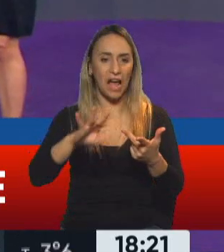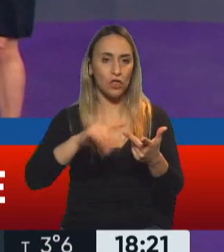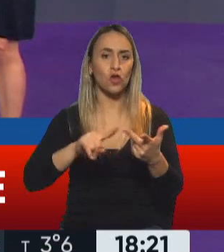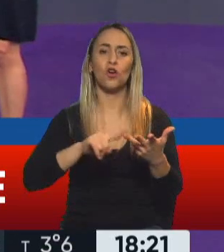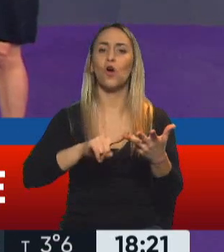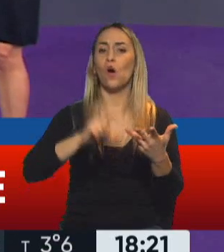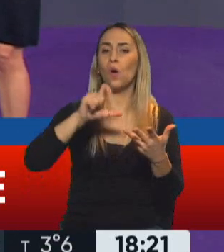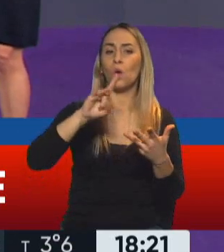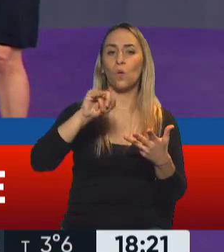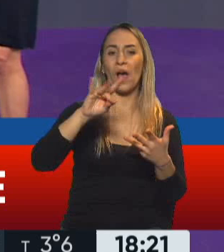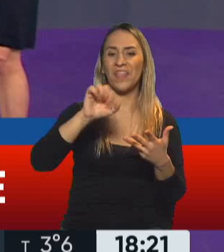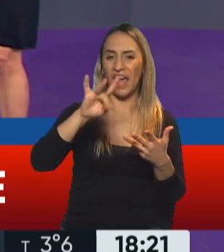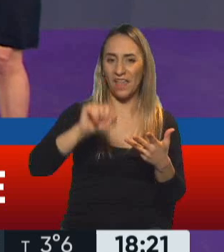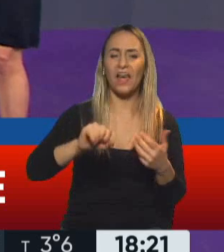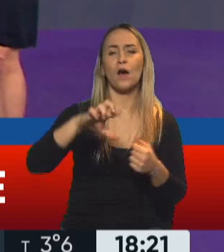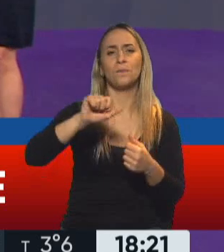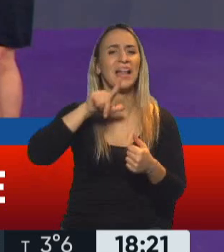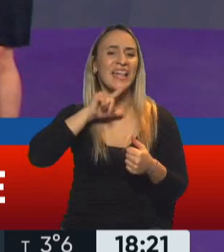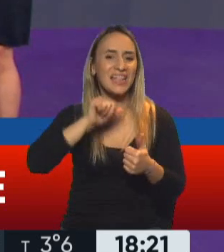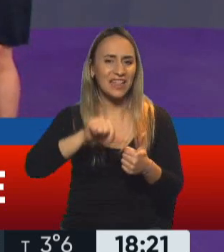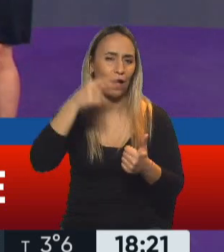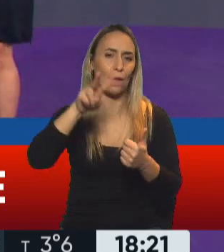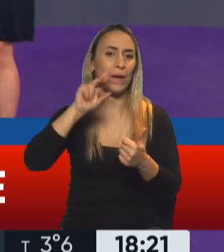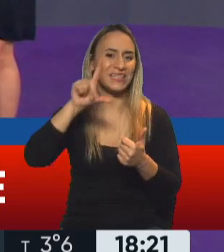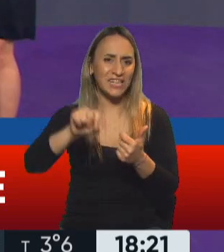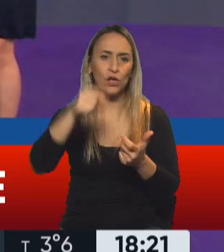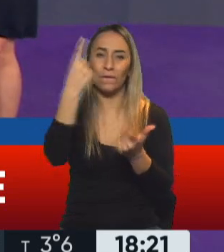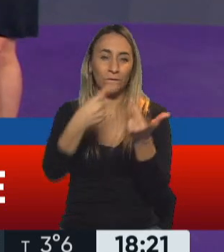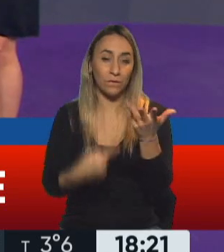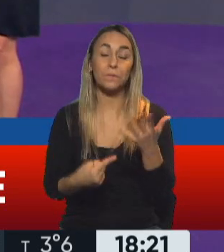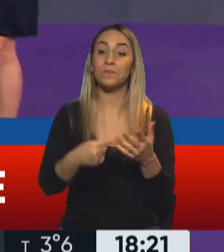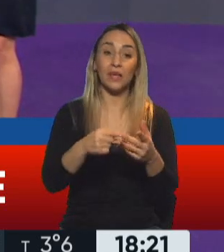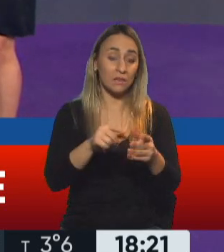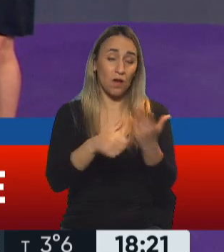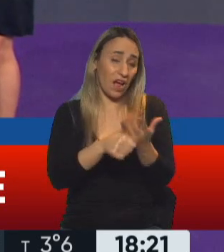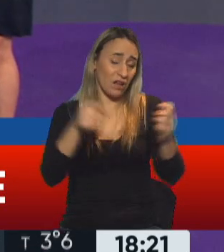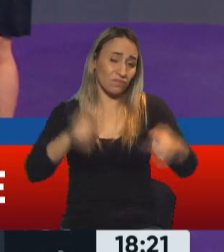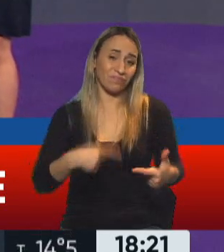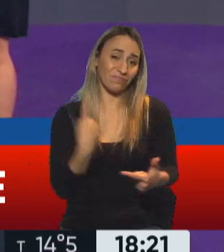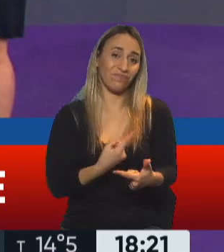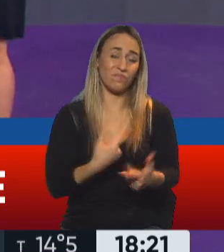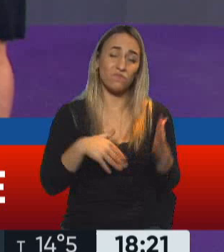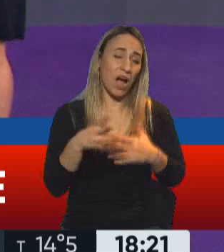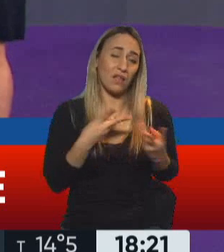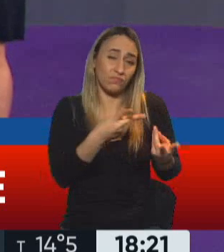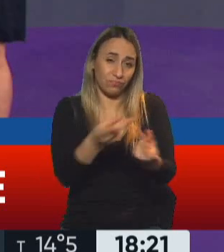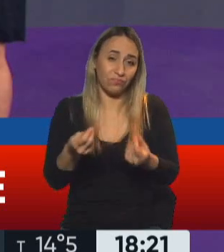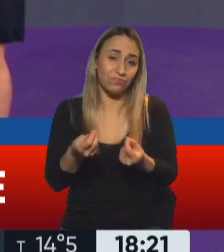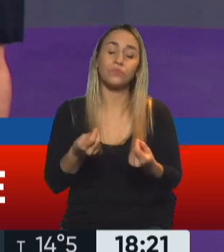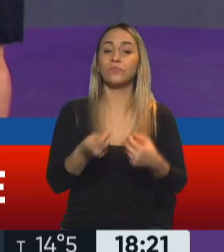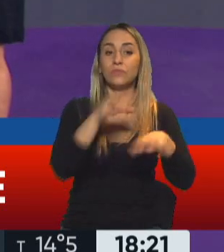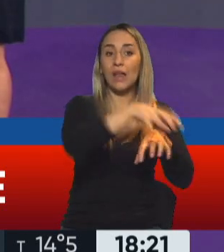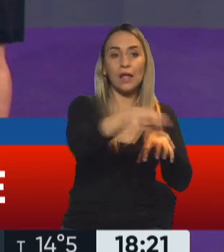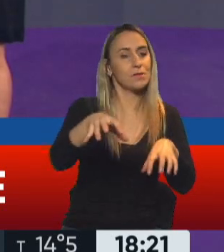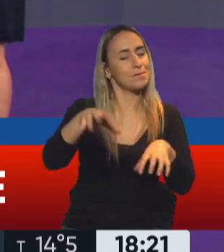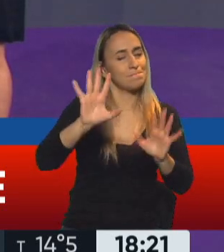argentinos, básicamente. Es un poco esta idea, ¿no? Estas dos son medidas que, si bien no generaron apoyo por parte de los sectores vinculados,